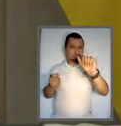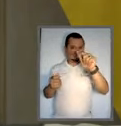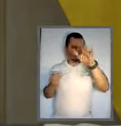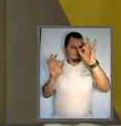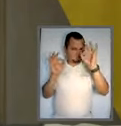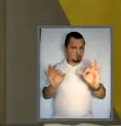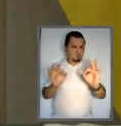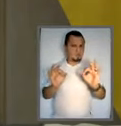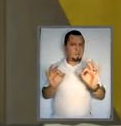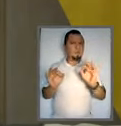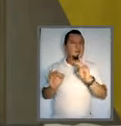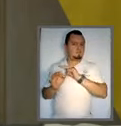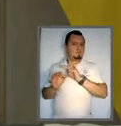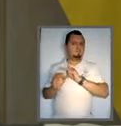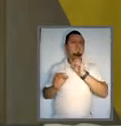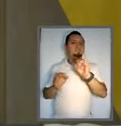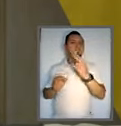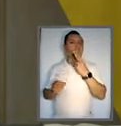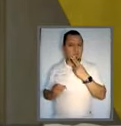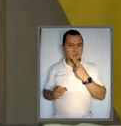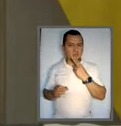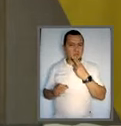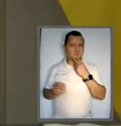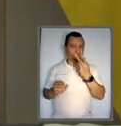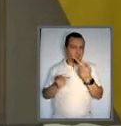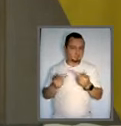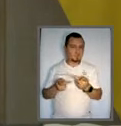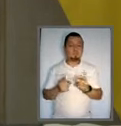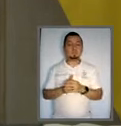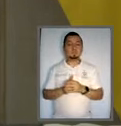FDA, para nosotros son útiles en general.